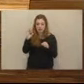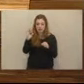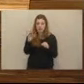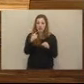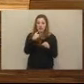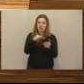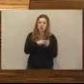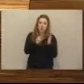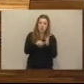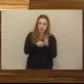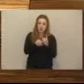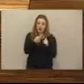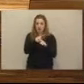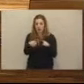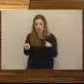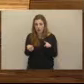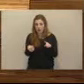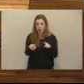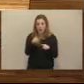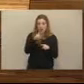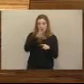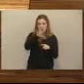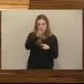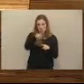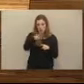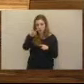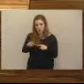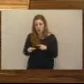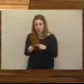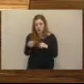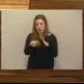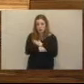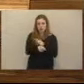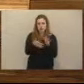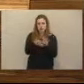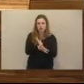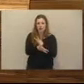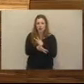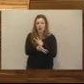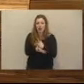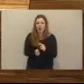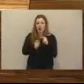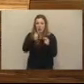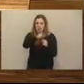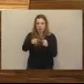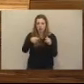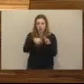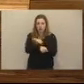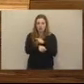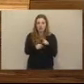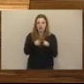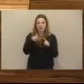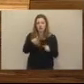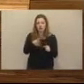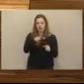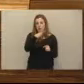solución de diferencia entre el Estado y el inversor, es una disposición que brinda a los inversores derechos sobre posibles